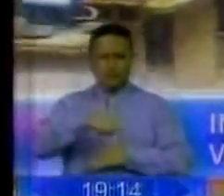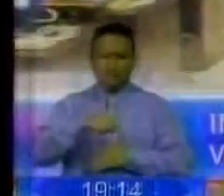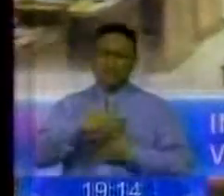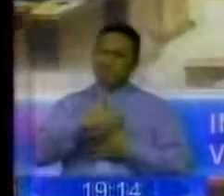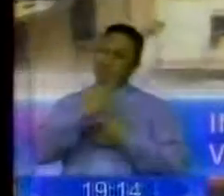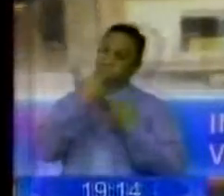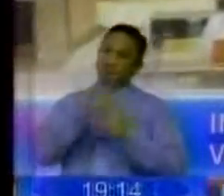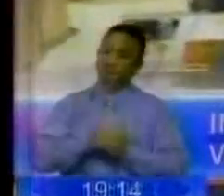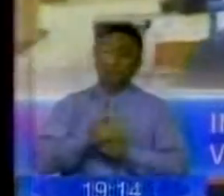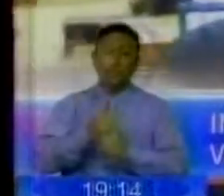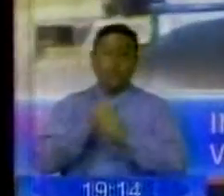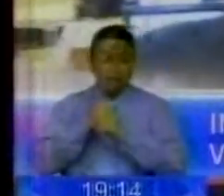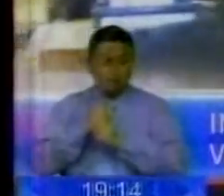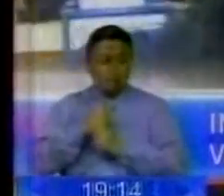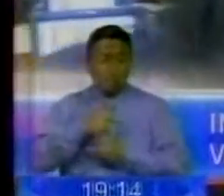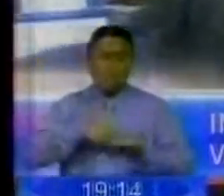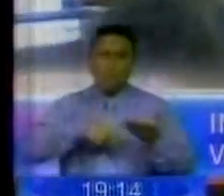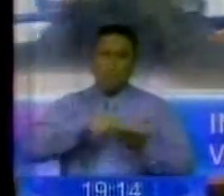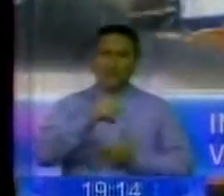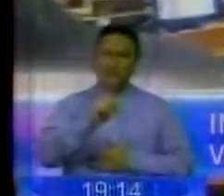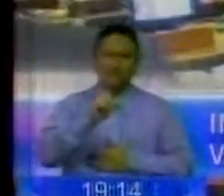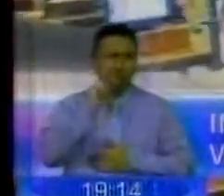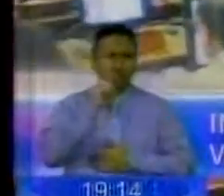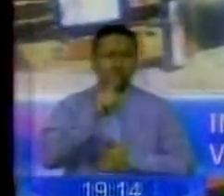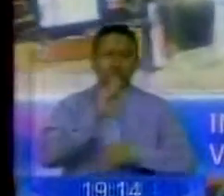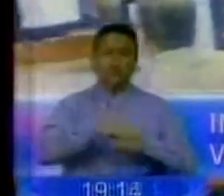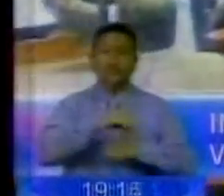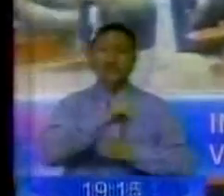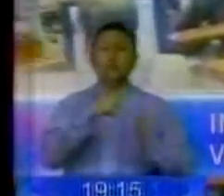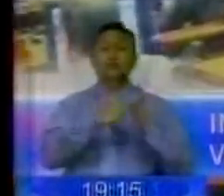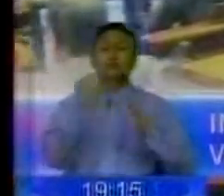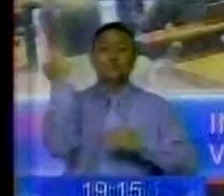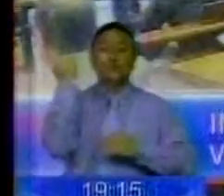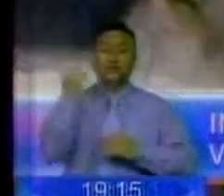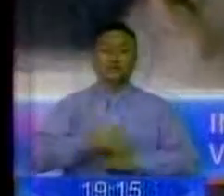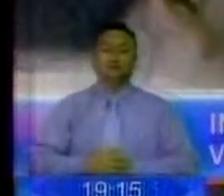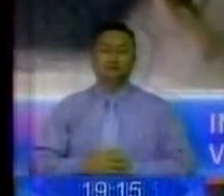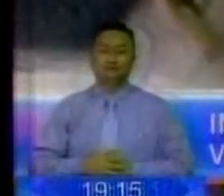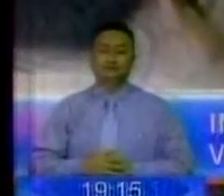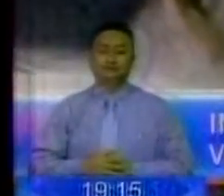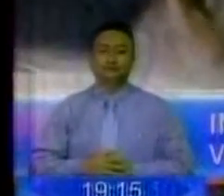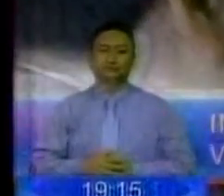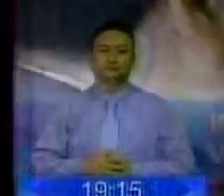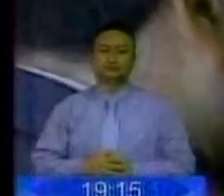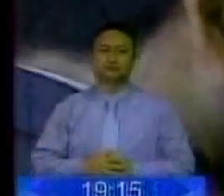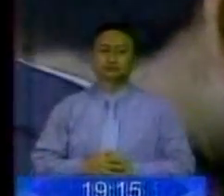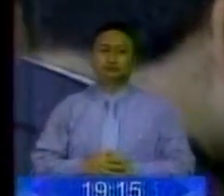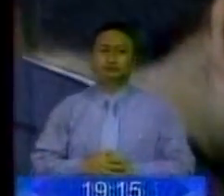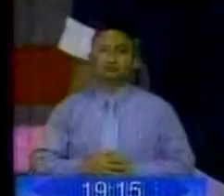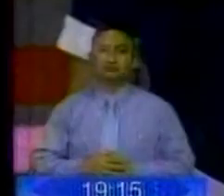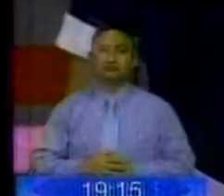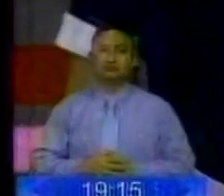que se ven obligados a cancelar grandes sumas de dinero por el llamado impuesto verde. Informó Javier Gallo.